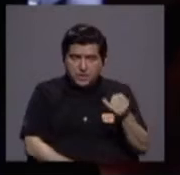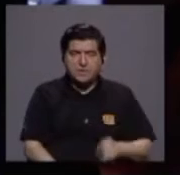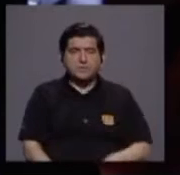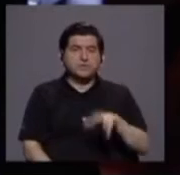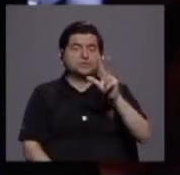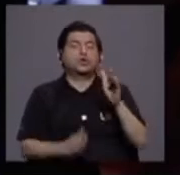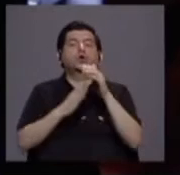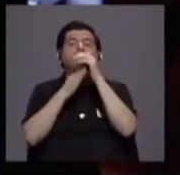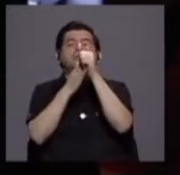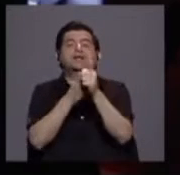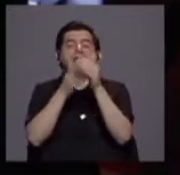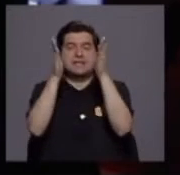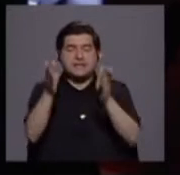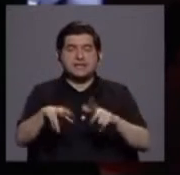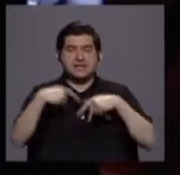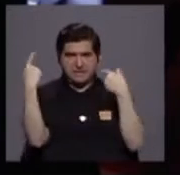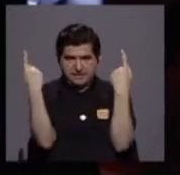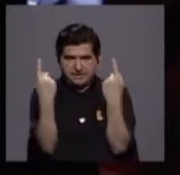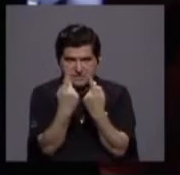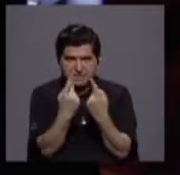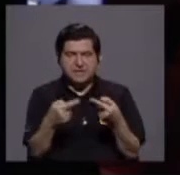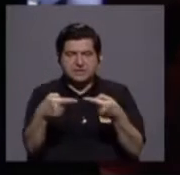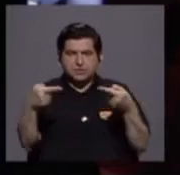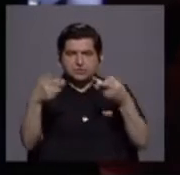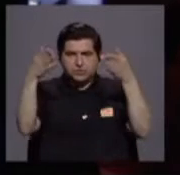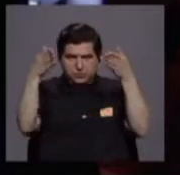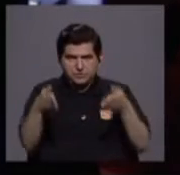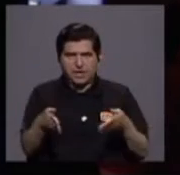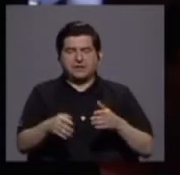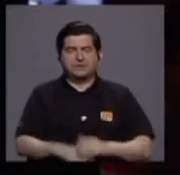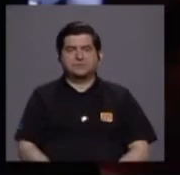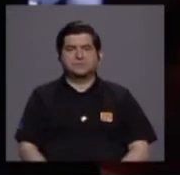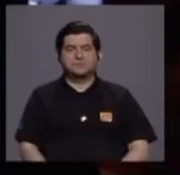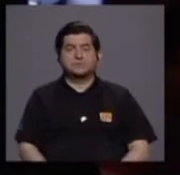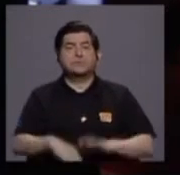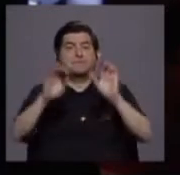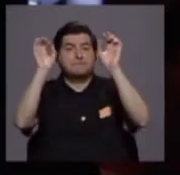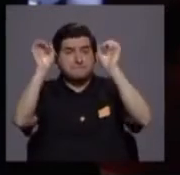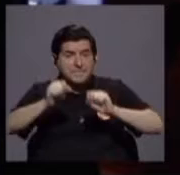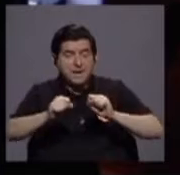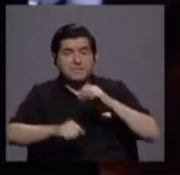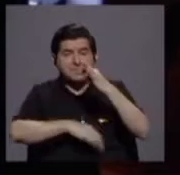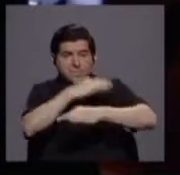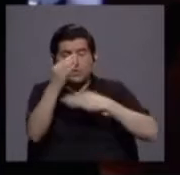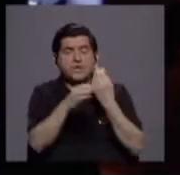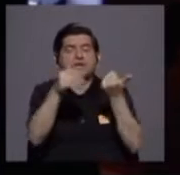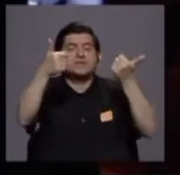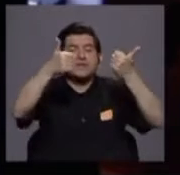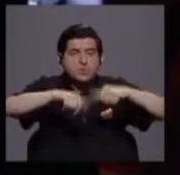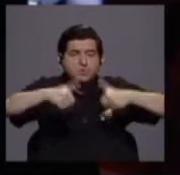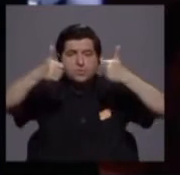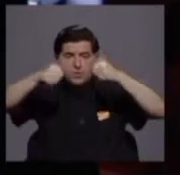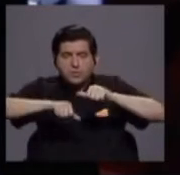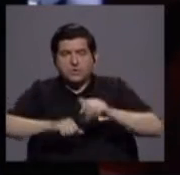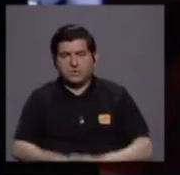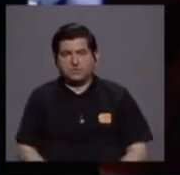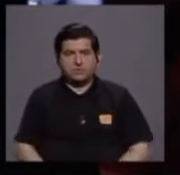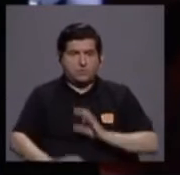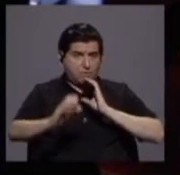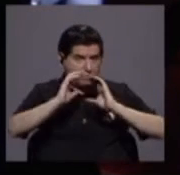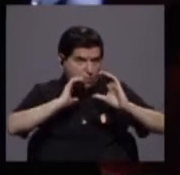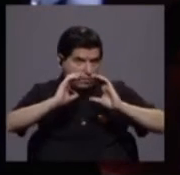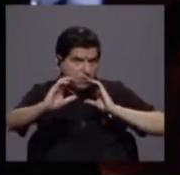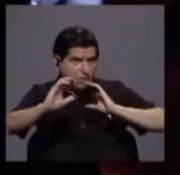tres líderes de los partidos esos de oposición para llegar a algún tipo de acuerdo. O sea, la conversación